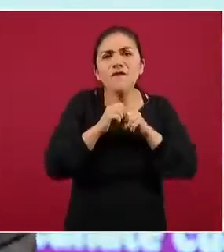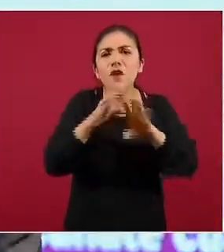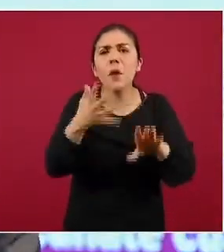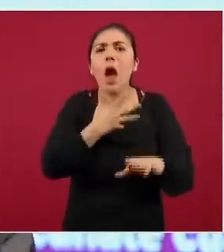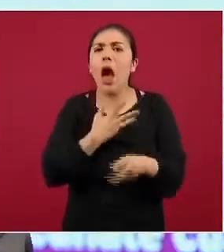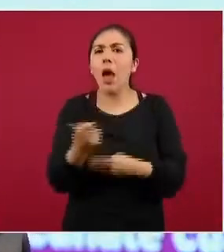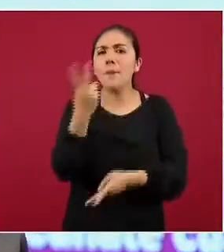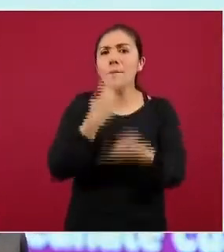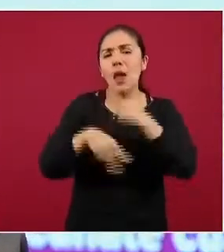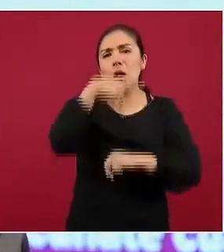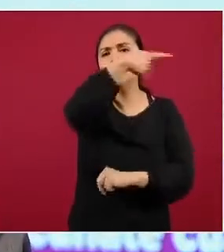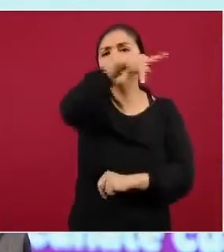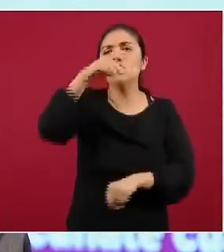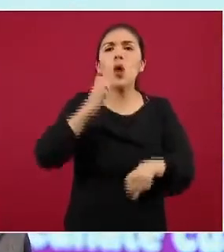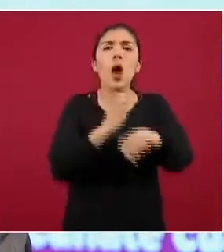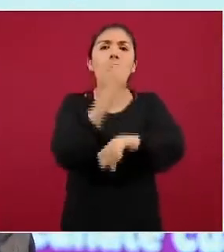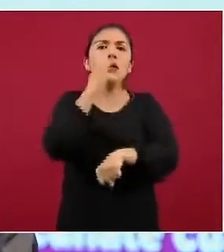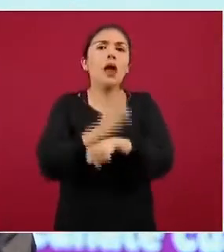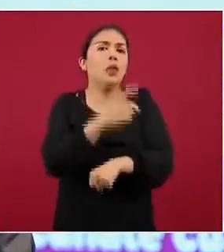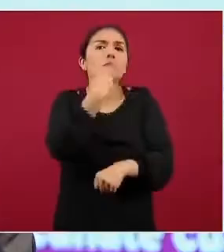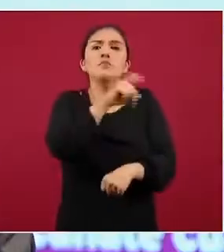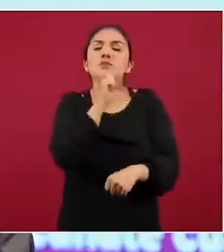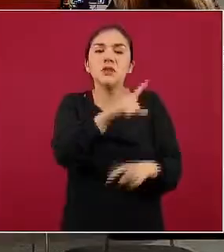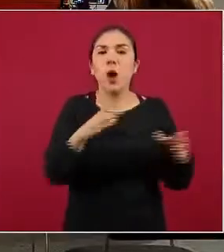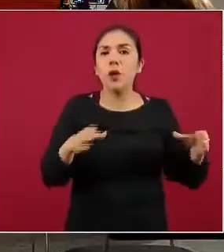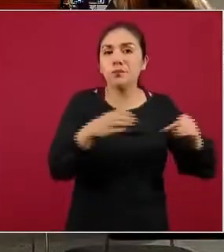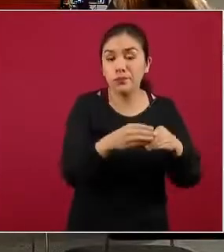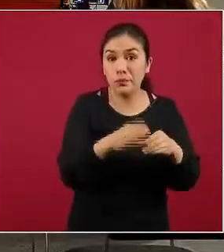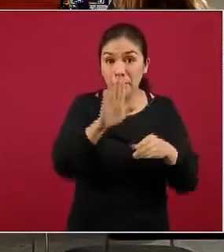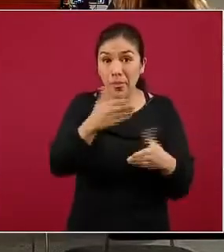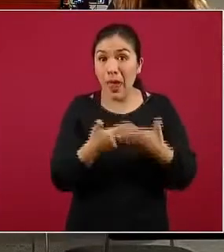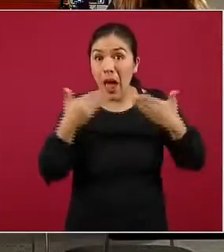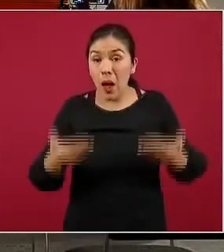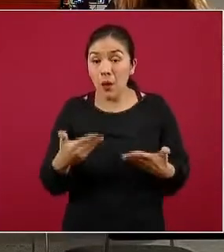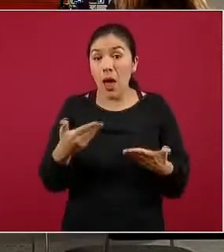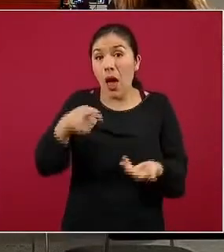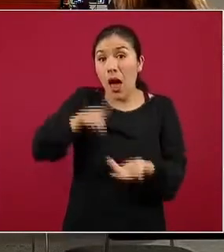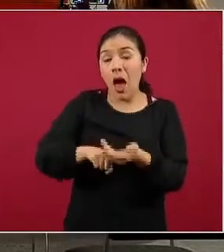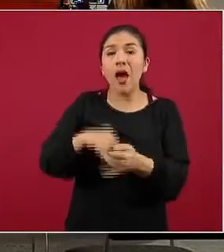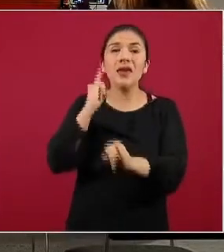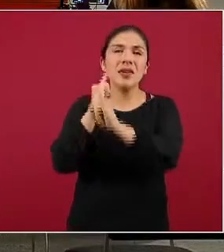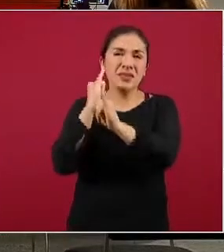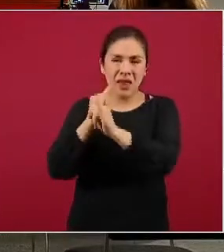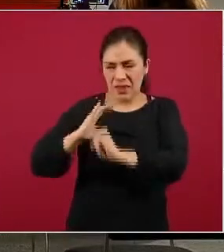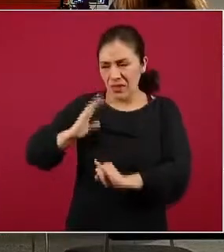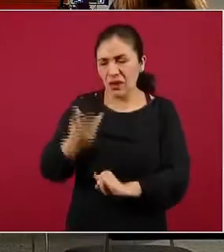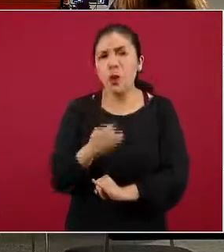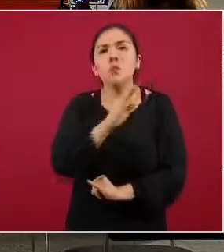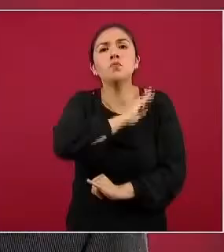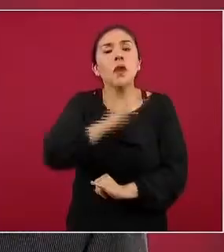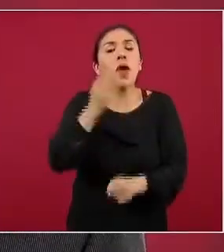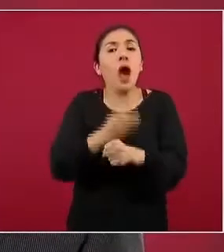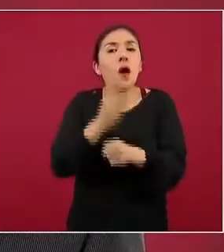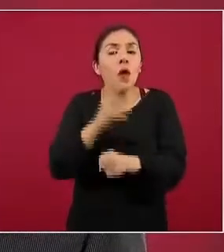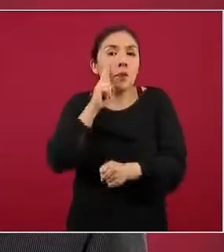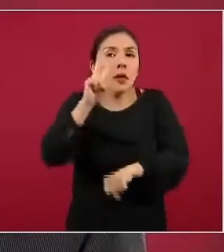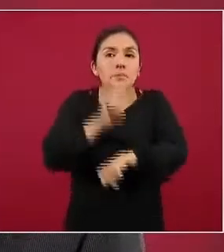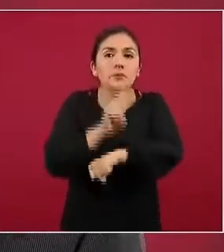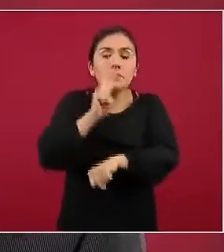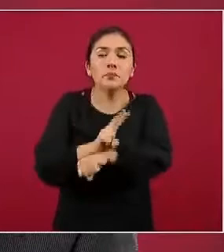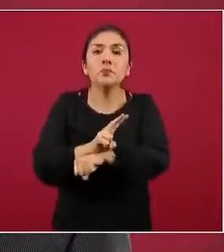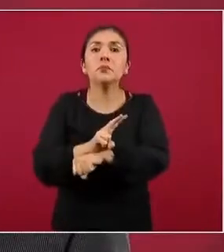se produce en sus entidades, y hoy día las plataformas tecnológicas nos permiten en tiempo real